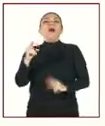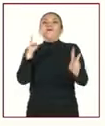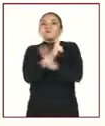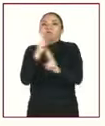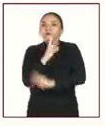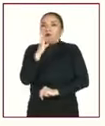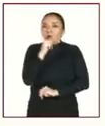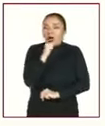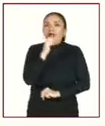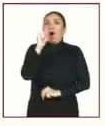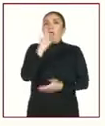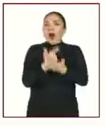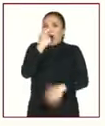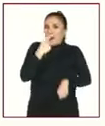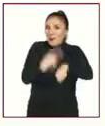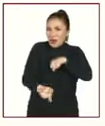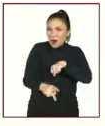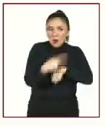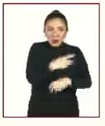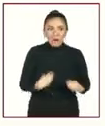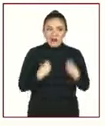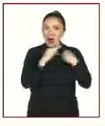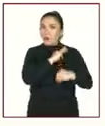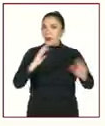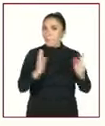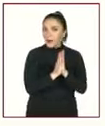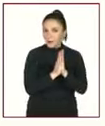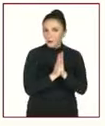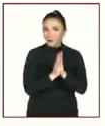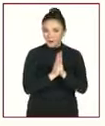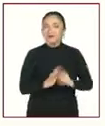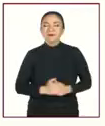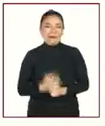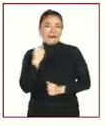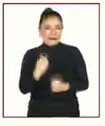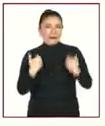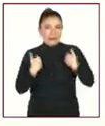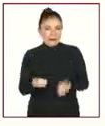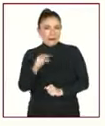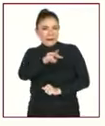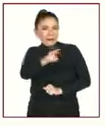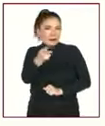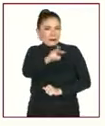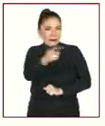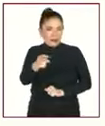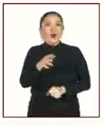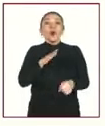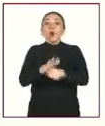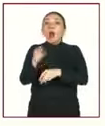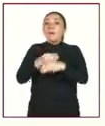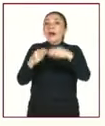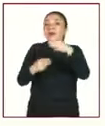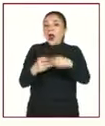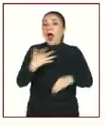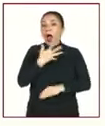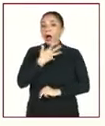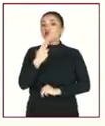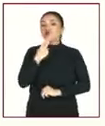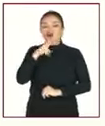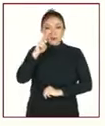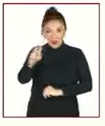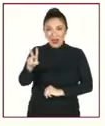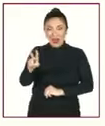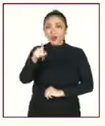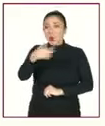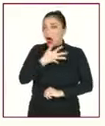riesgo de verdad su vida. Entonces, aquí vamos a utilizar pues los materiales que tenemos disponibles a la